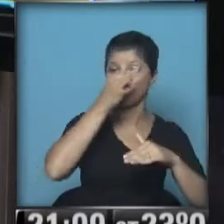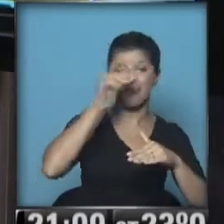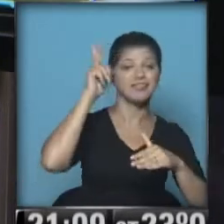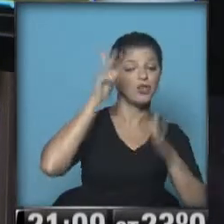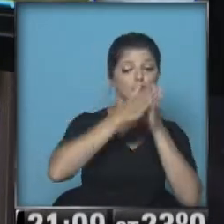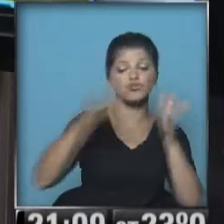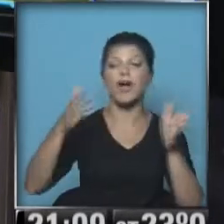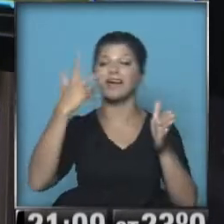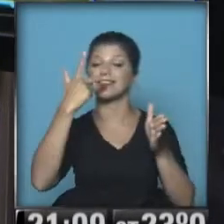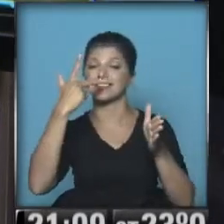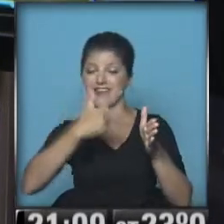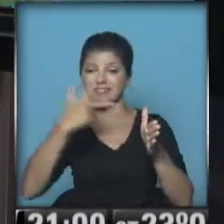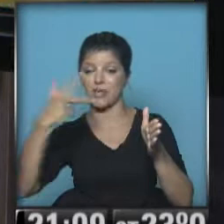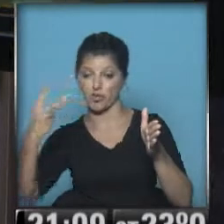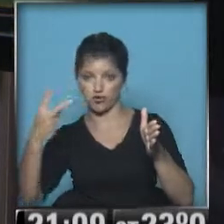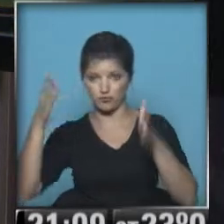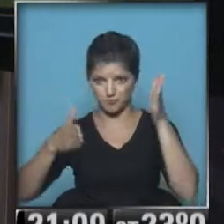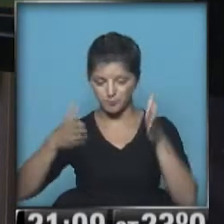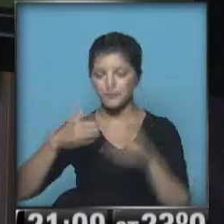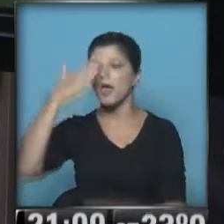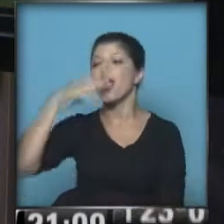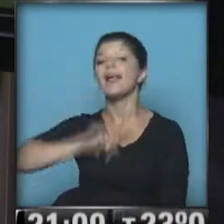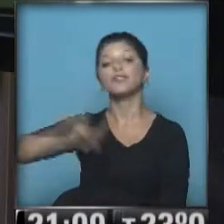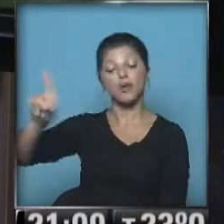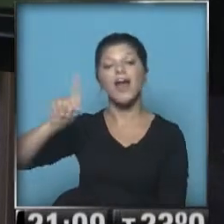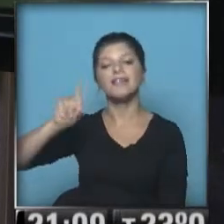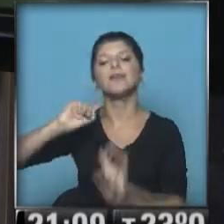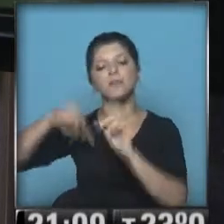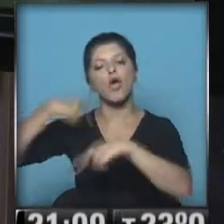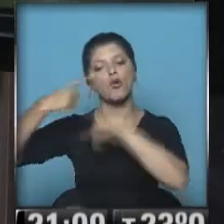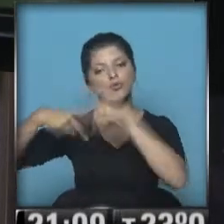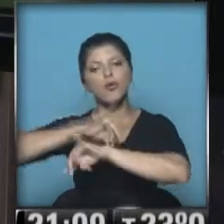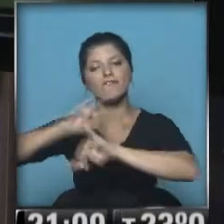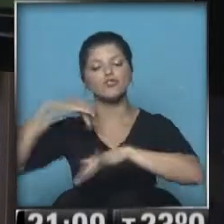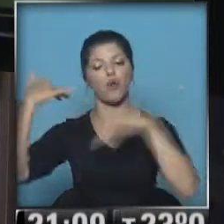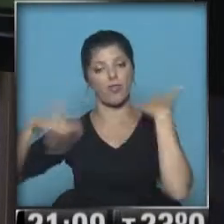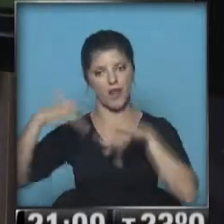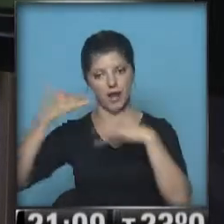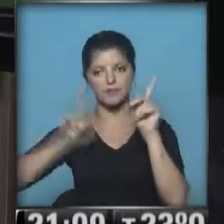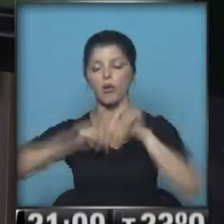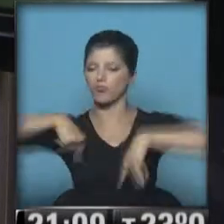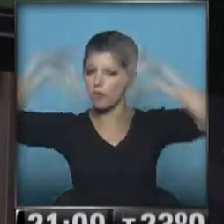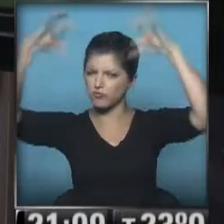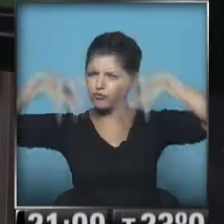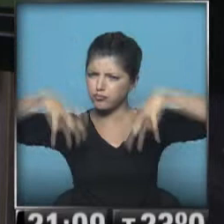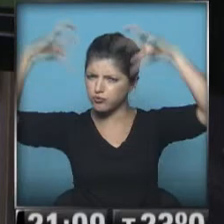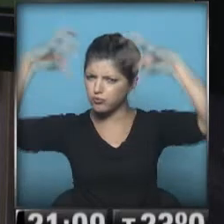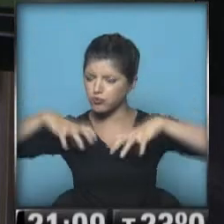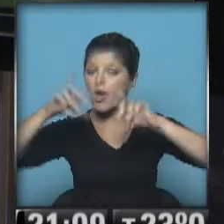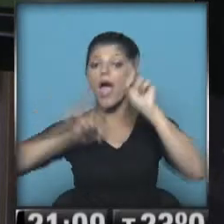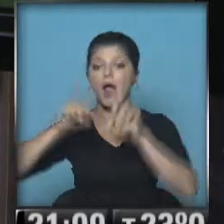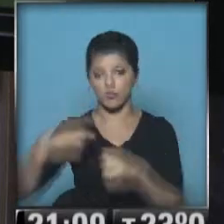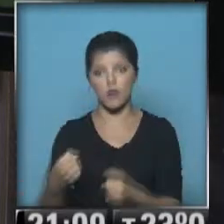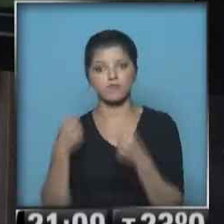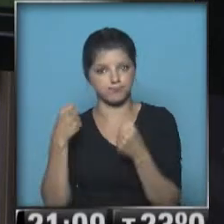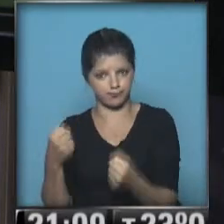hasta 32 grados. En el litoral, aquí también continúa vigente este aviso de alerta por tormentas fuertes o severas, algunas